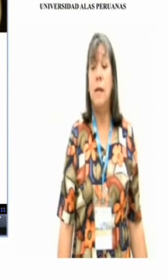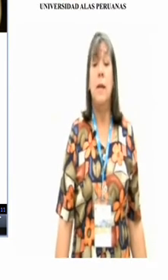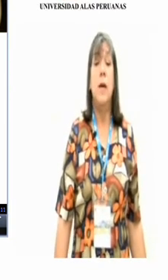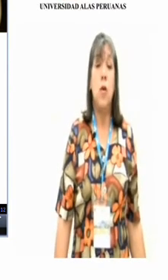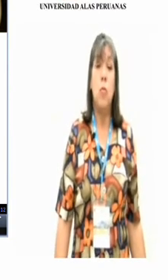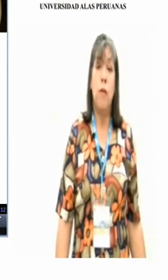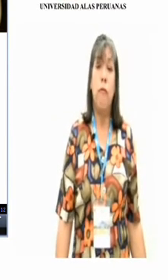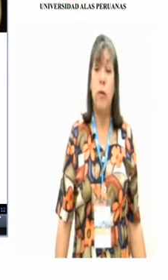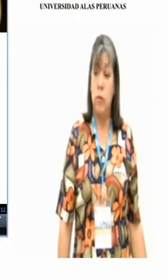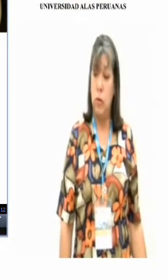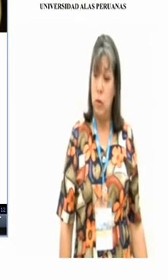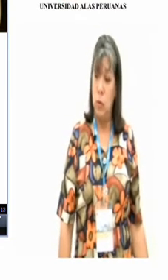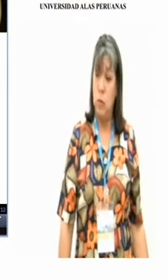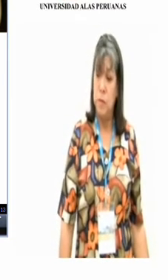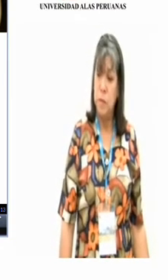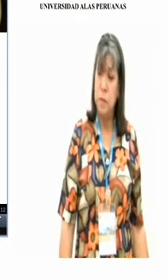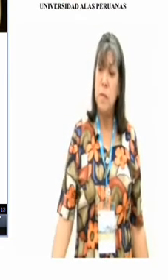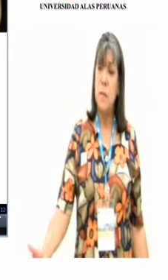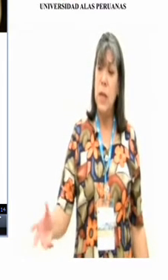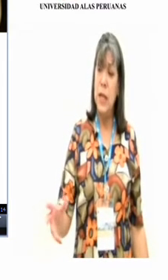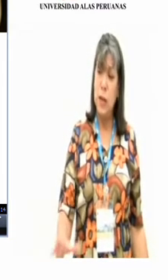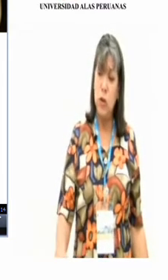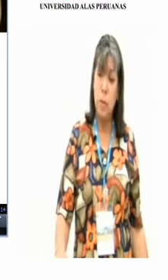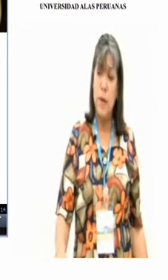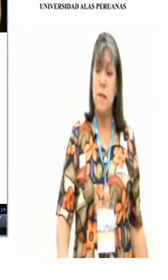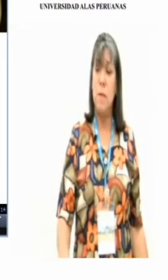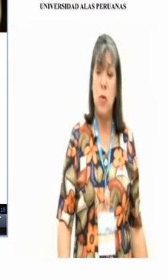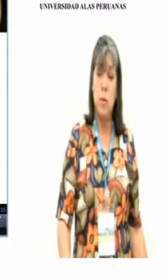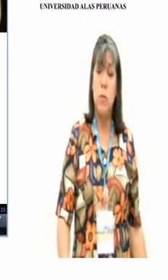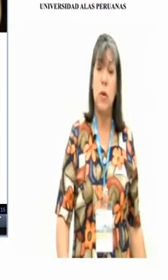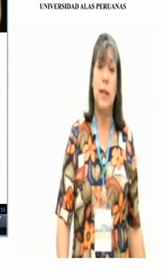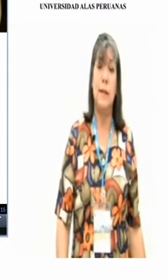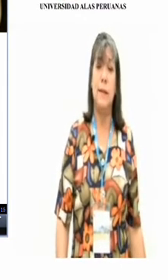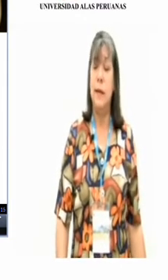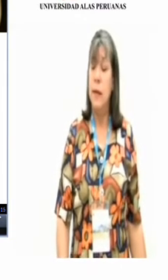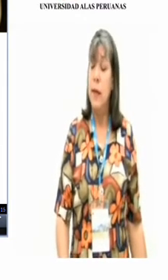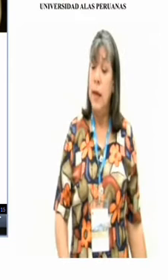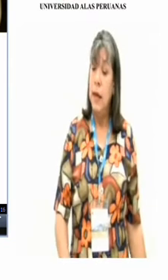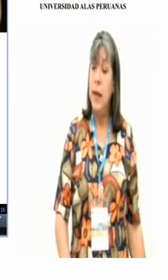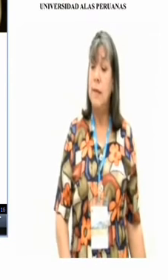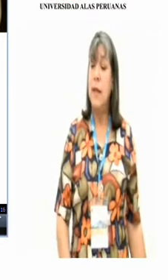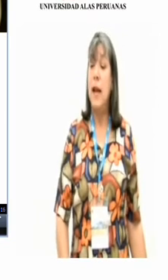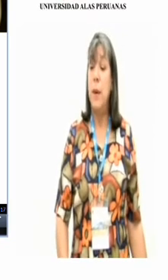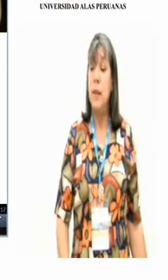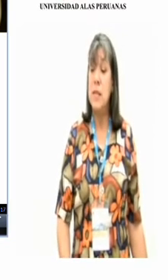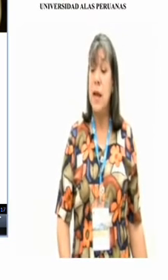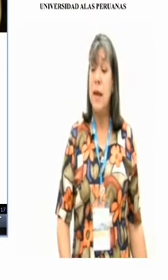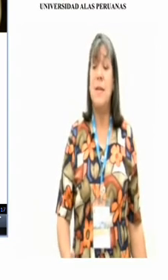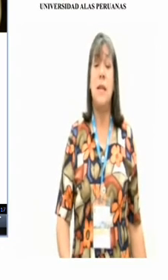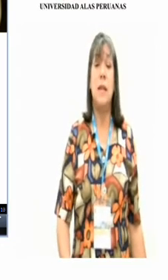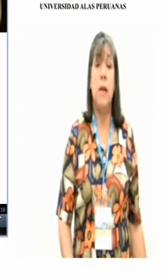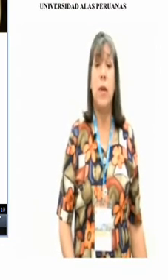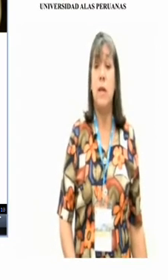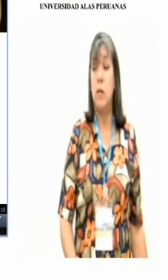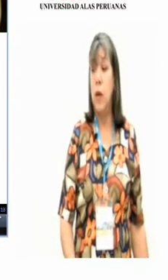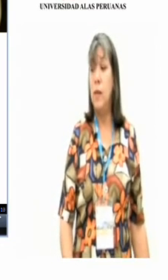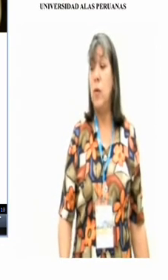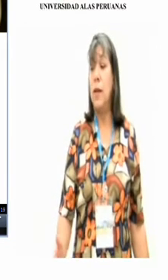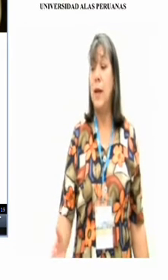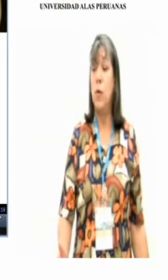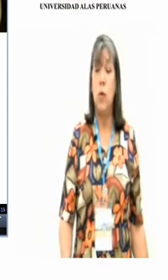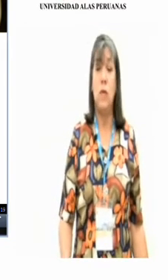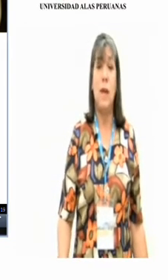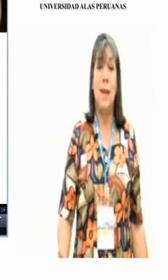la calidad como un esfuerzo de todos. Y otro principio importante es que el aprendizaje es centrado